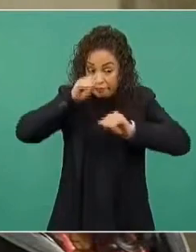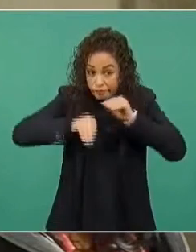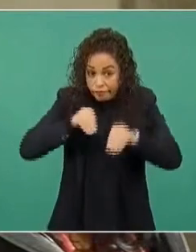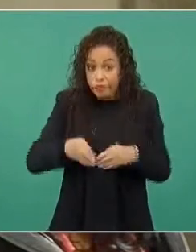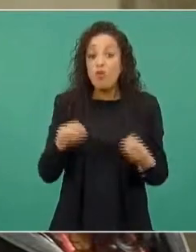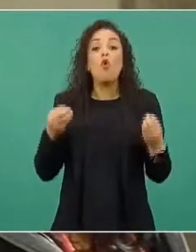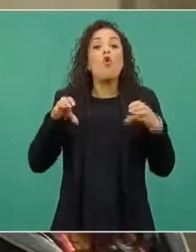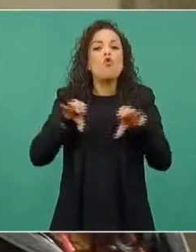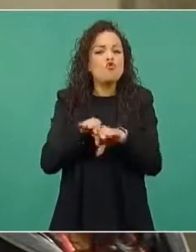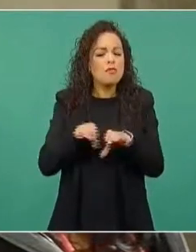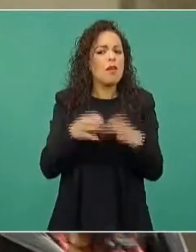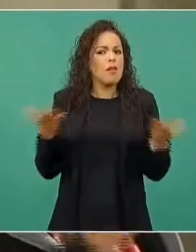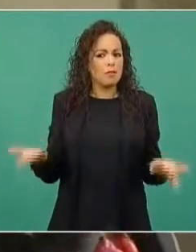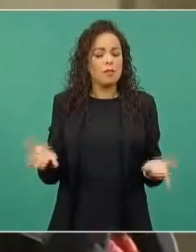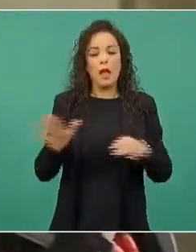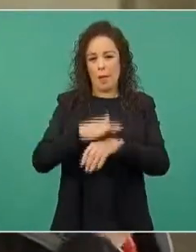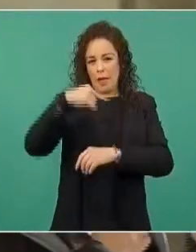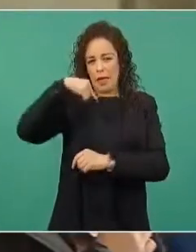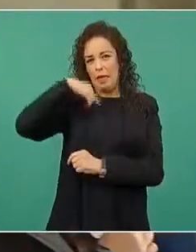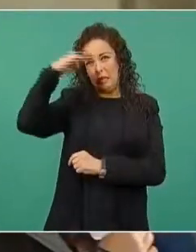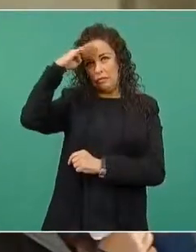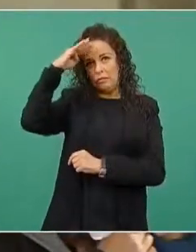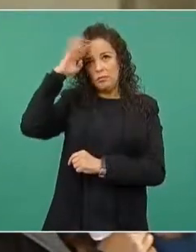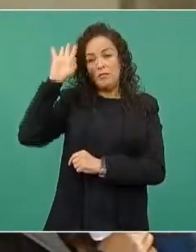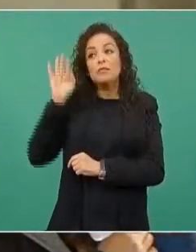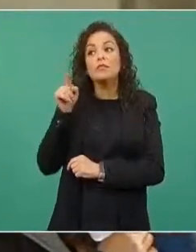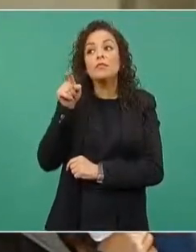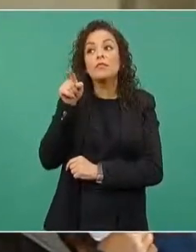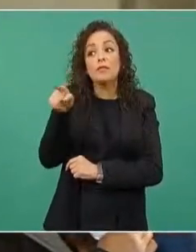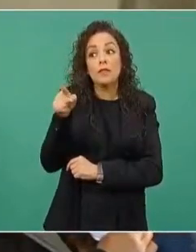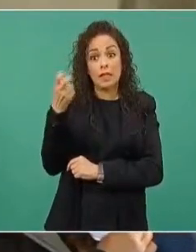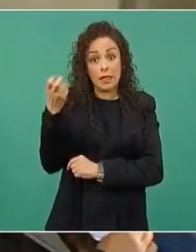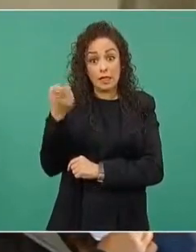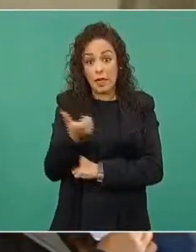me imagino que esa deuda